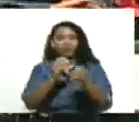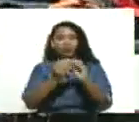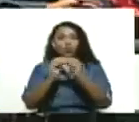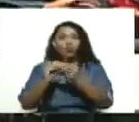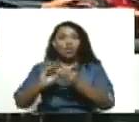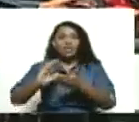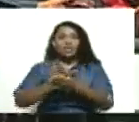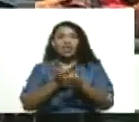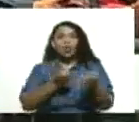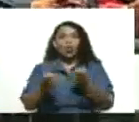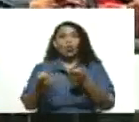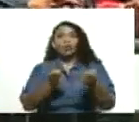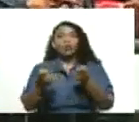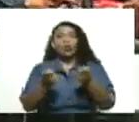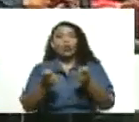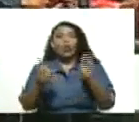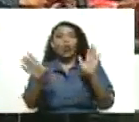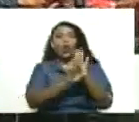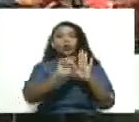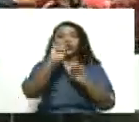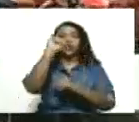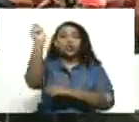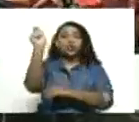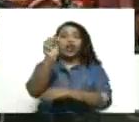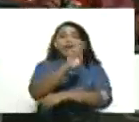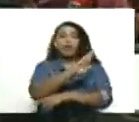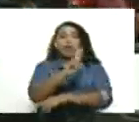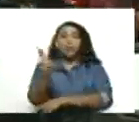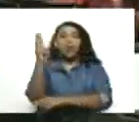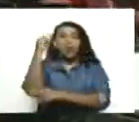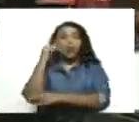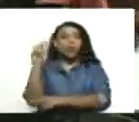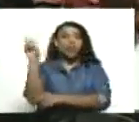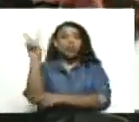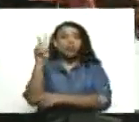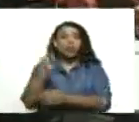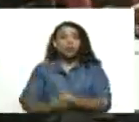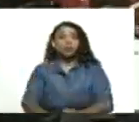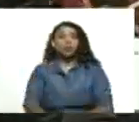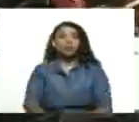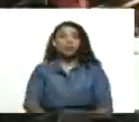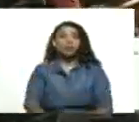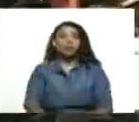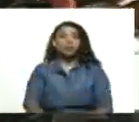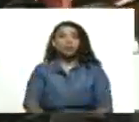descolonizadora Constitución de la República bolivariana de Venezuela